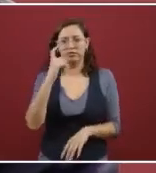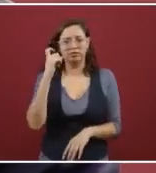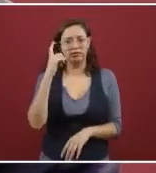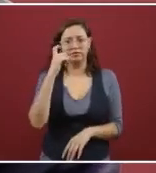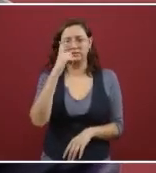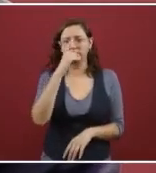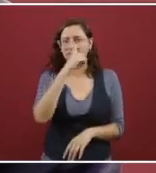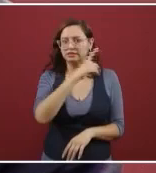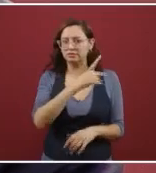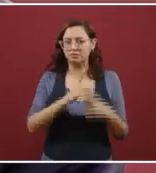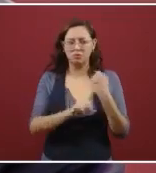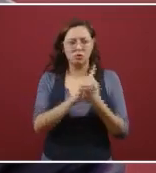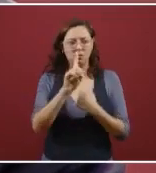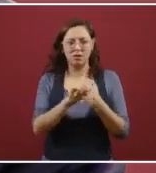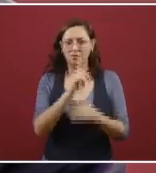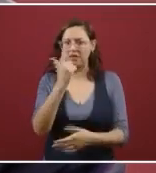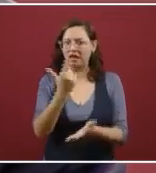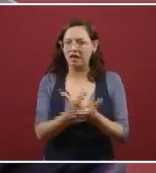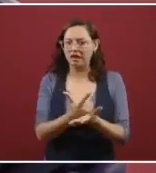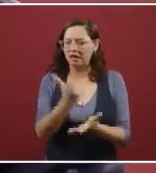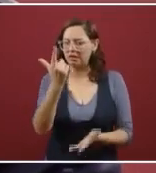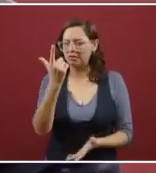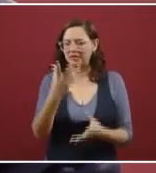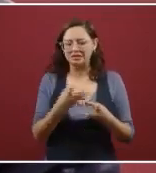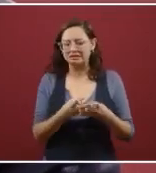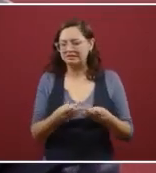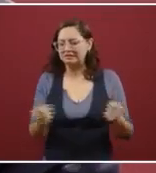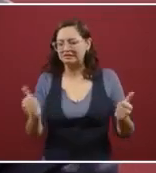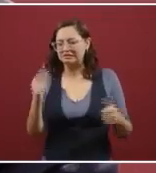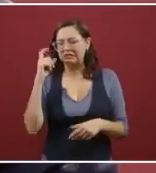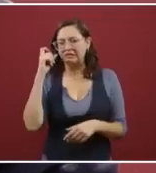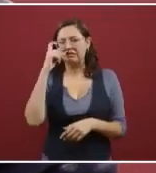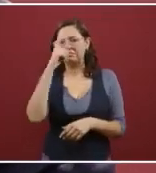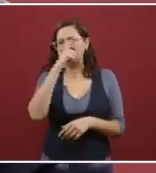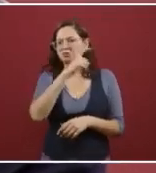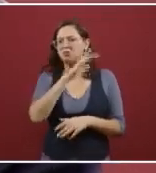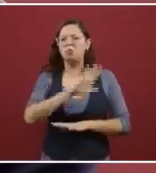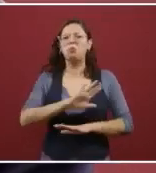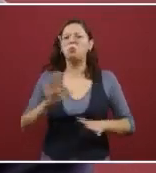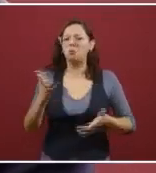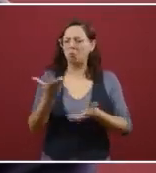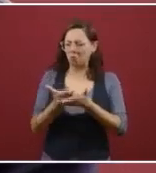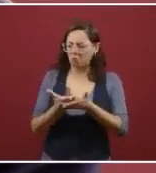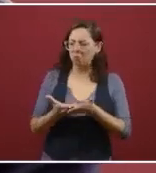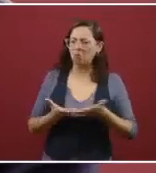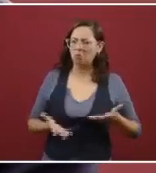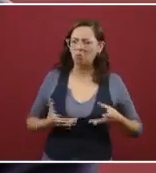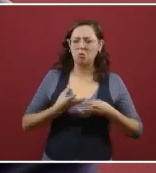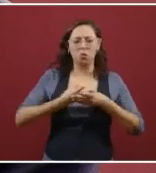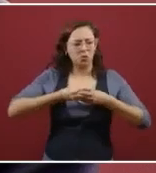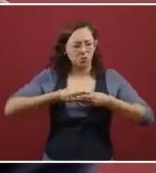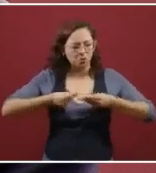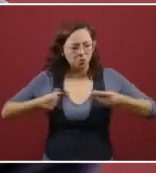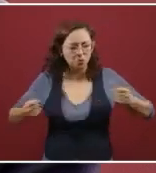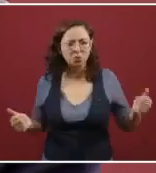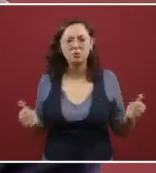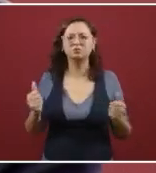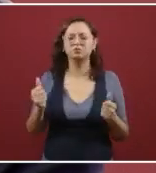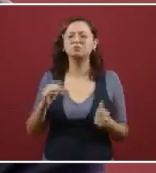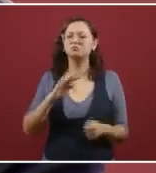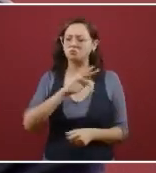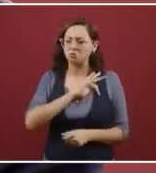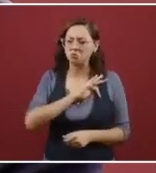de resolver, se pudo enfrentar. Y si se